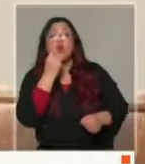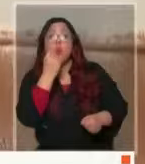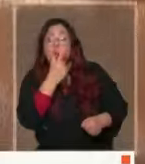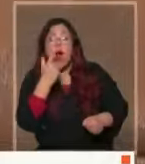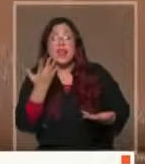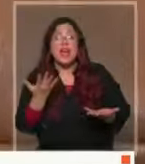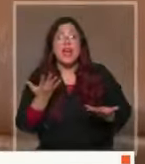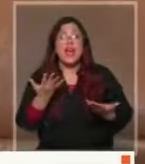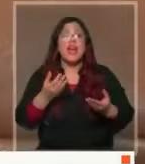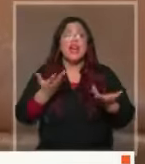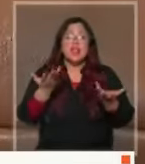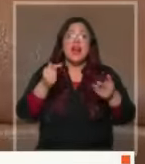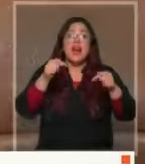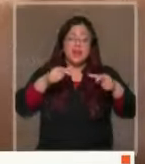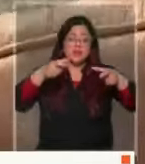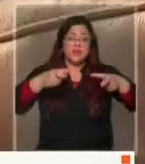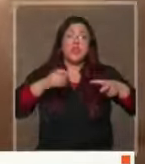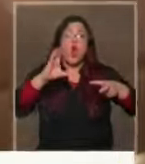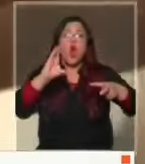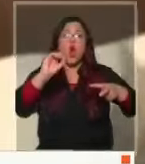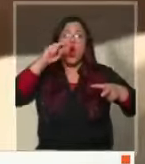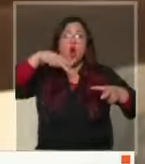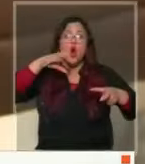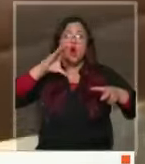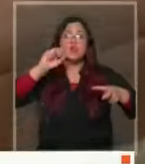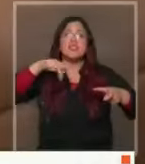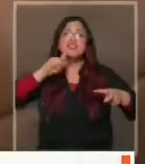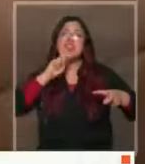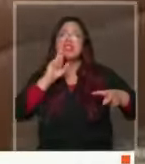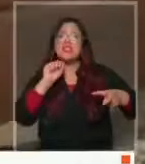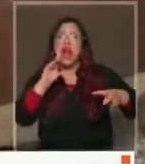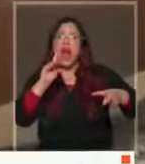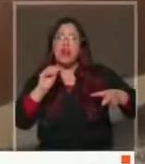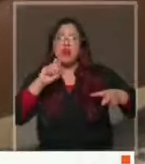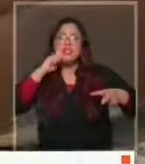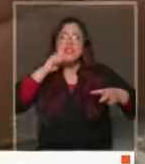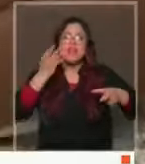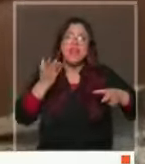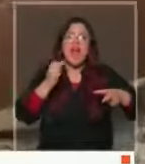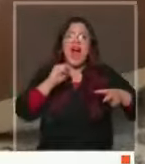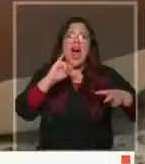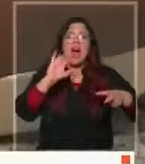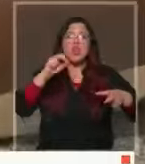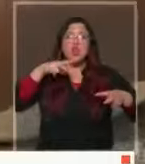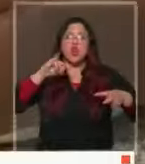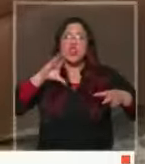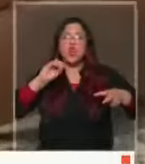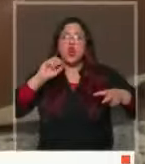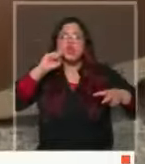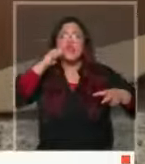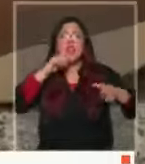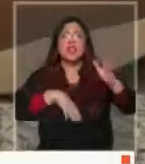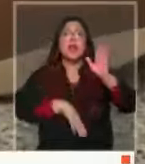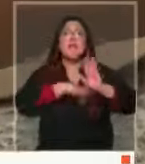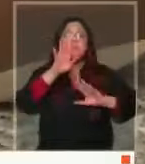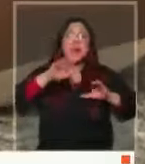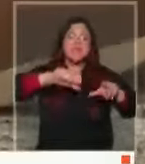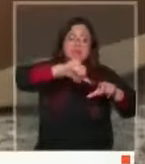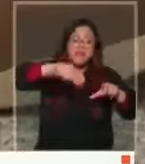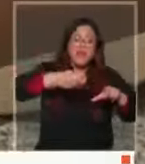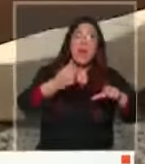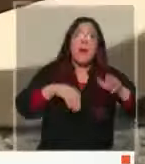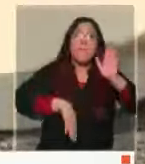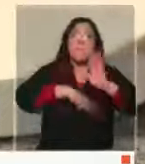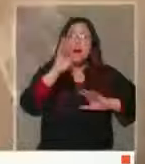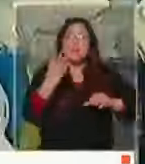dudas los que tienen una concentración mayor de tensoactivos aniónicos, es decir, más detergente, más espuma y por ende